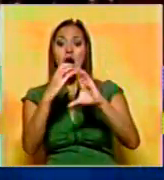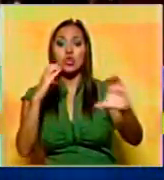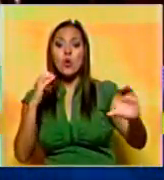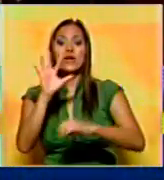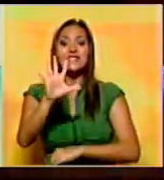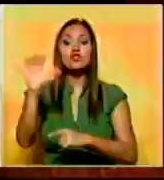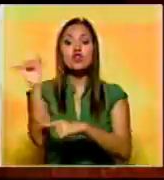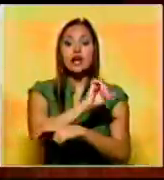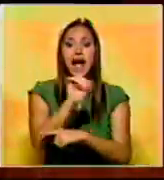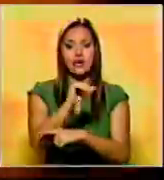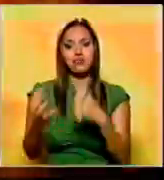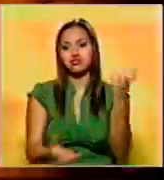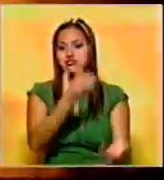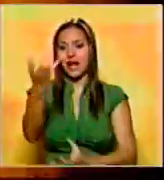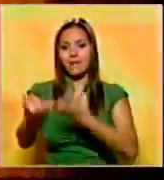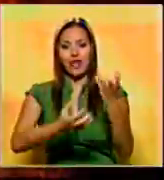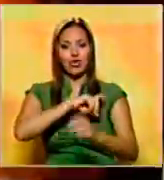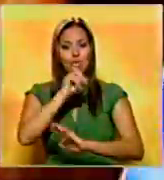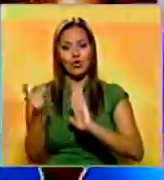5 carros fueron quemados.